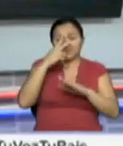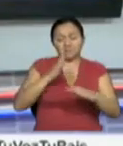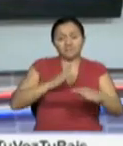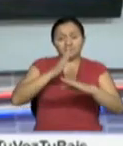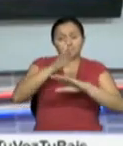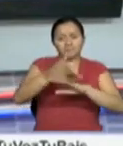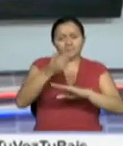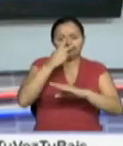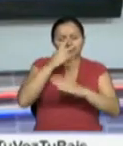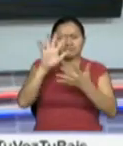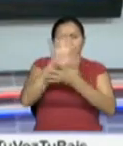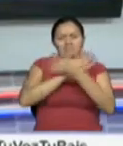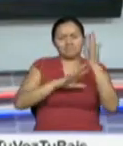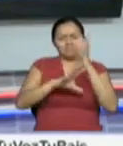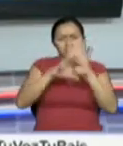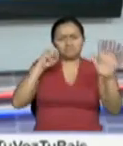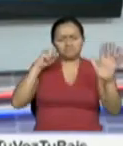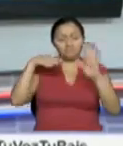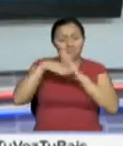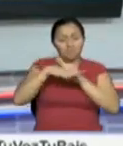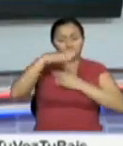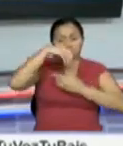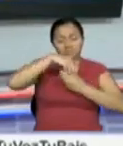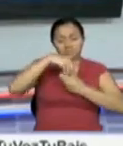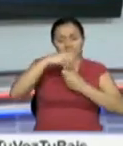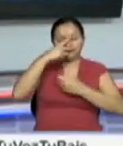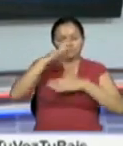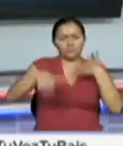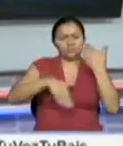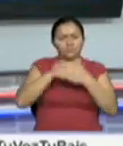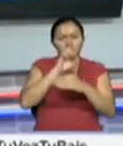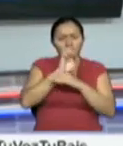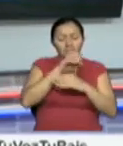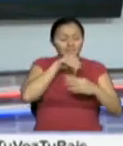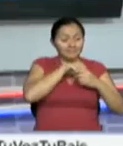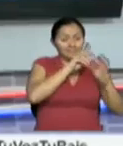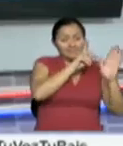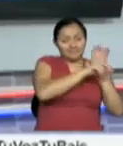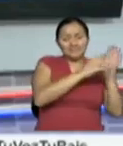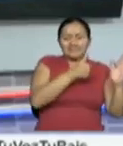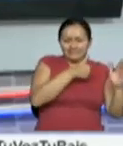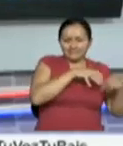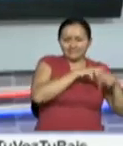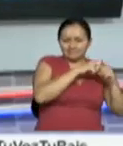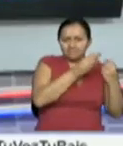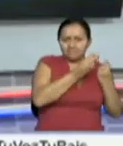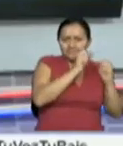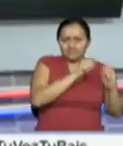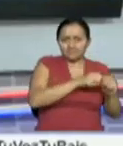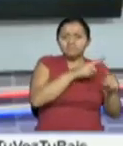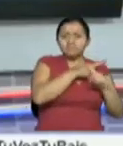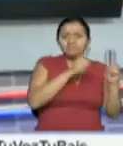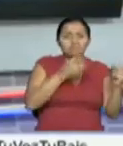tarde llevó a la confiscación de los ahorros que los ecuatorianos mantenían depositados en el sistema financiero nacional. El